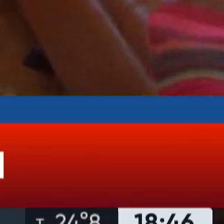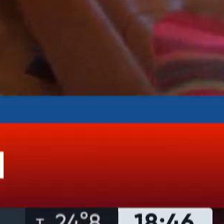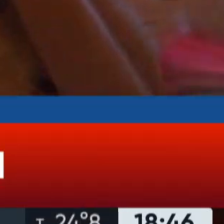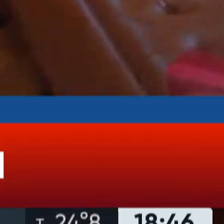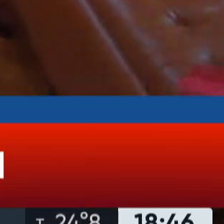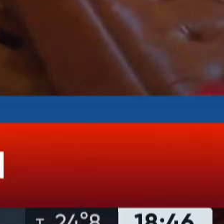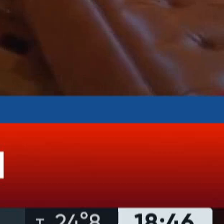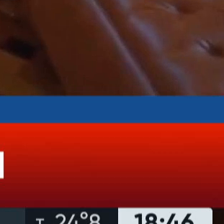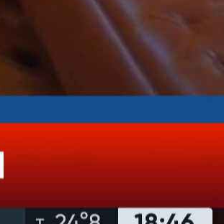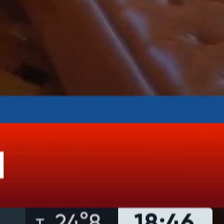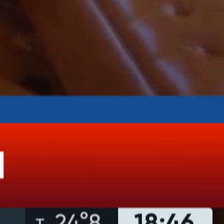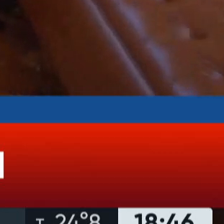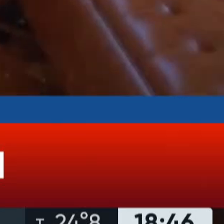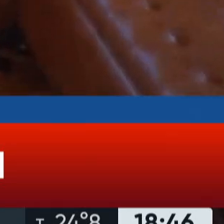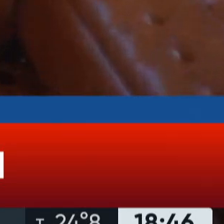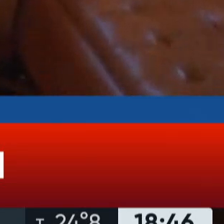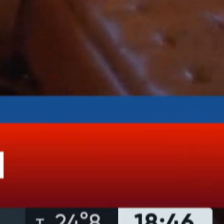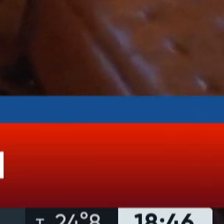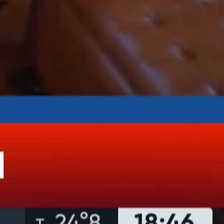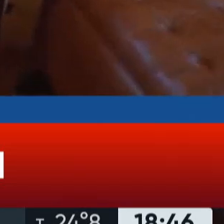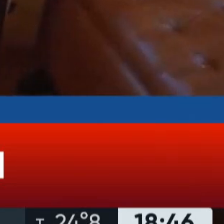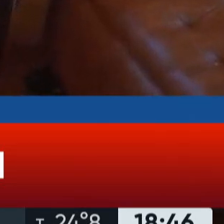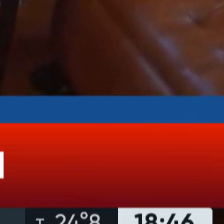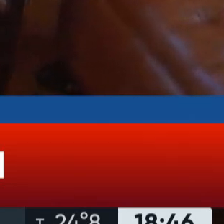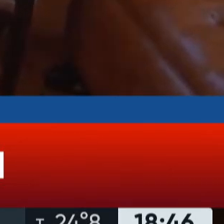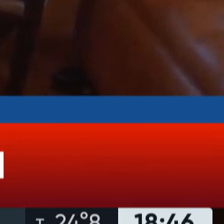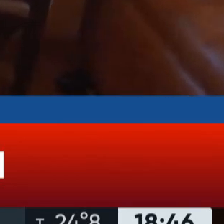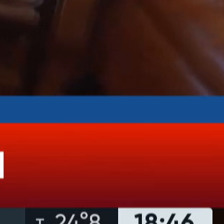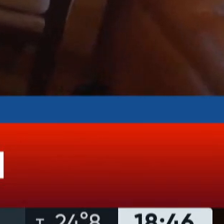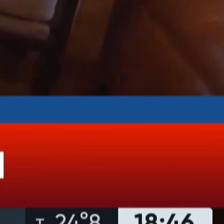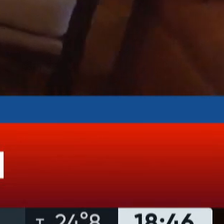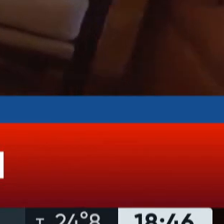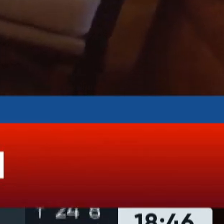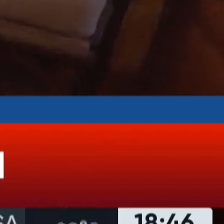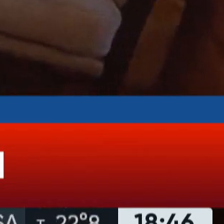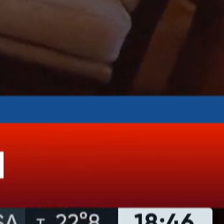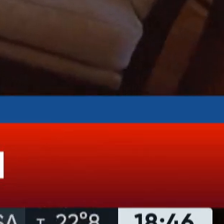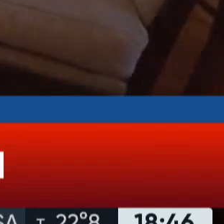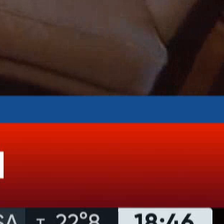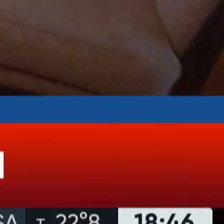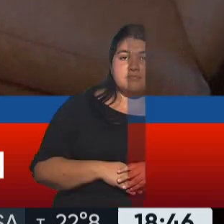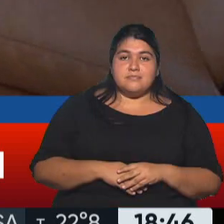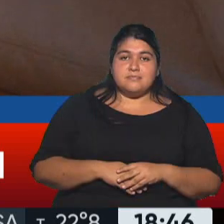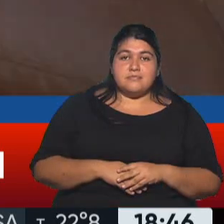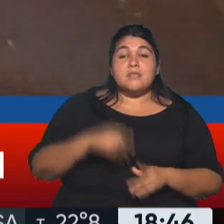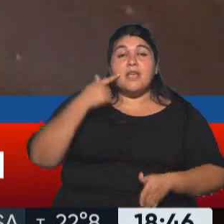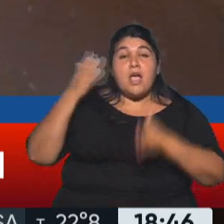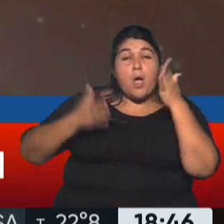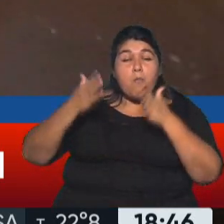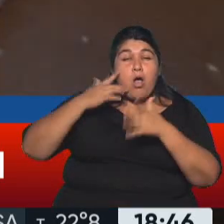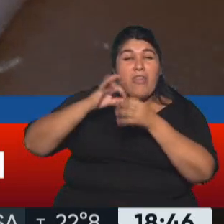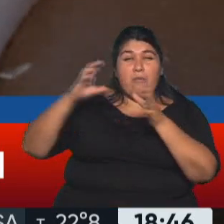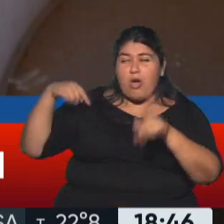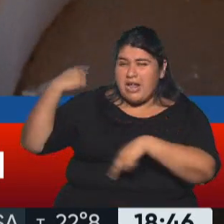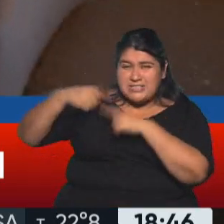ver, desde la recuperación de la democracia en 1983, escenas de violencia siempre vinculadas a ese organismo y